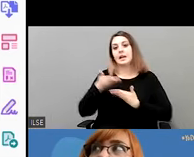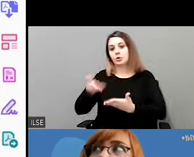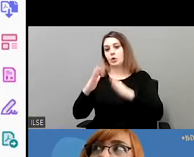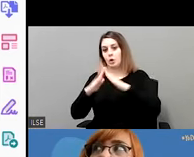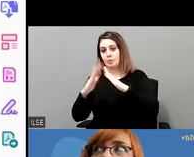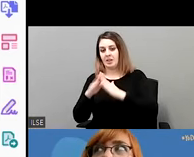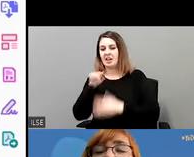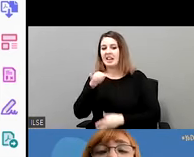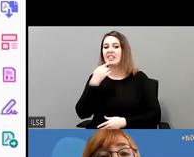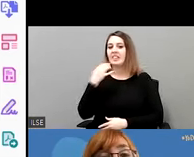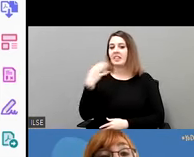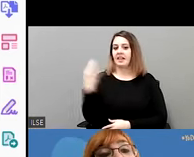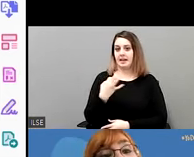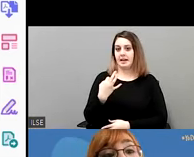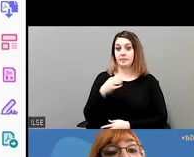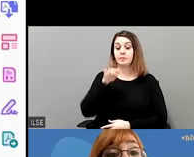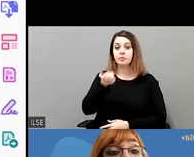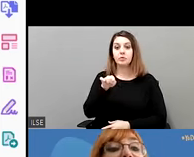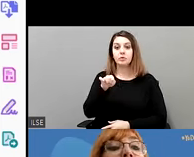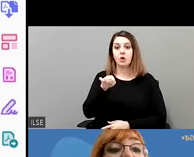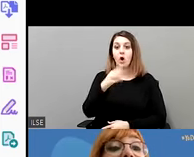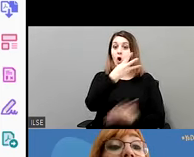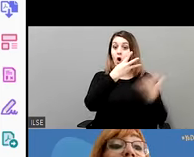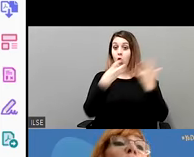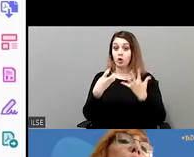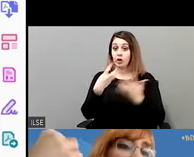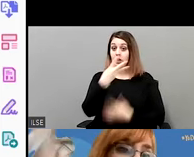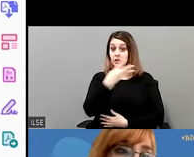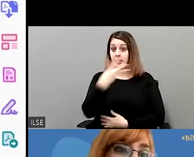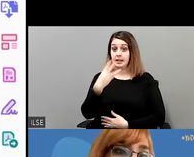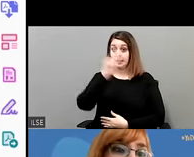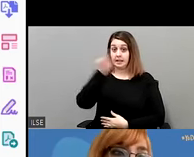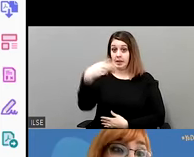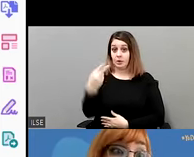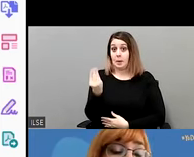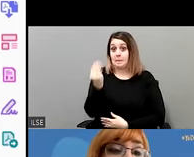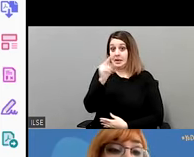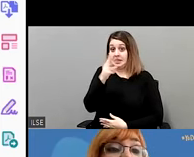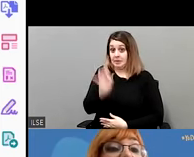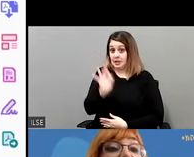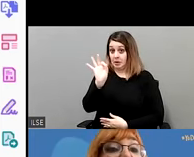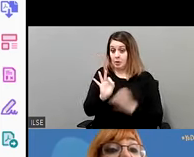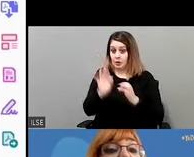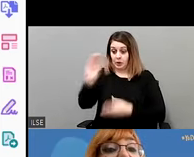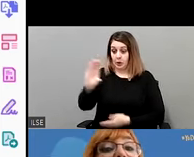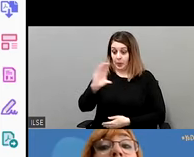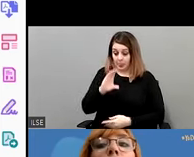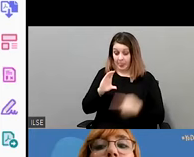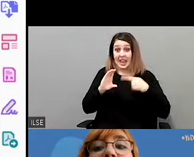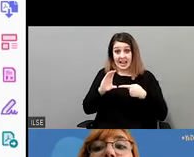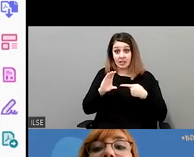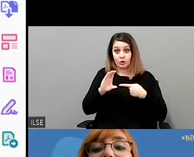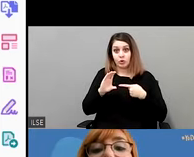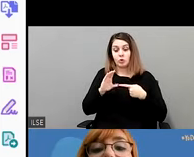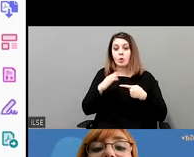está diciendo es que tú recibes esos 833 euros más ese 20% más y que tú de eso